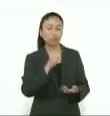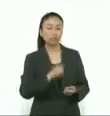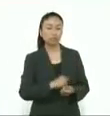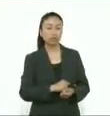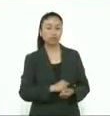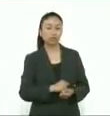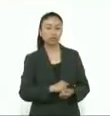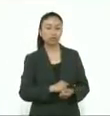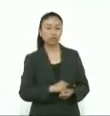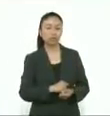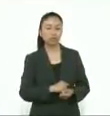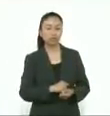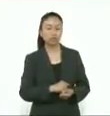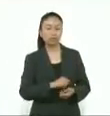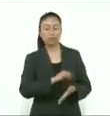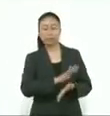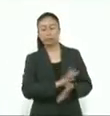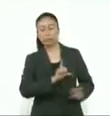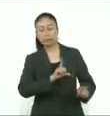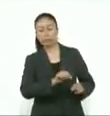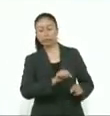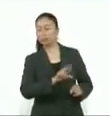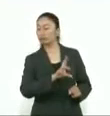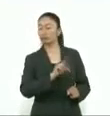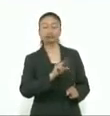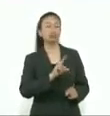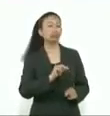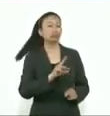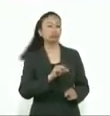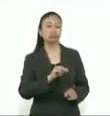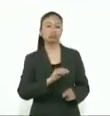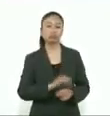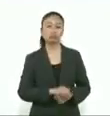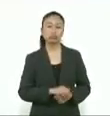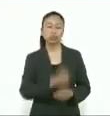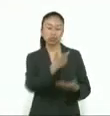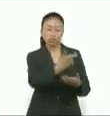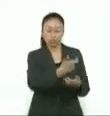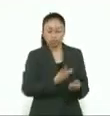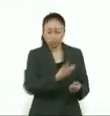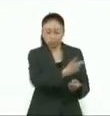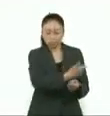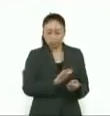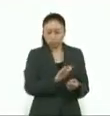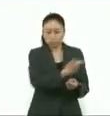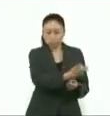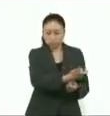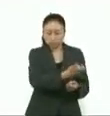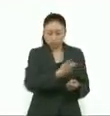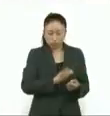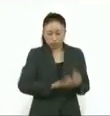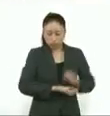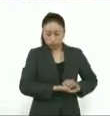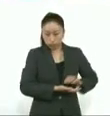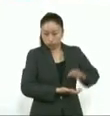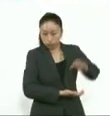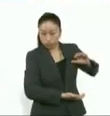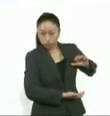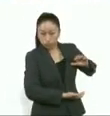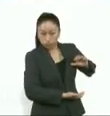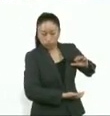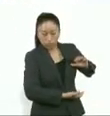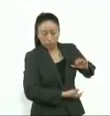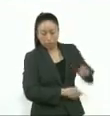otro para crecer. Que la acumulación de riquezas pasando por encima de los